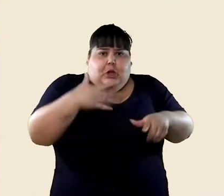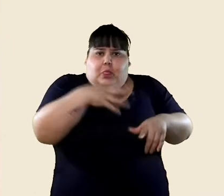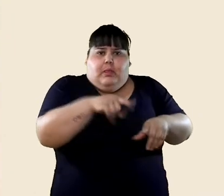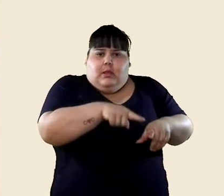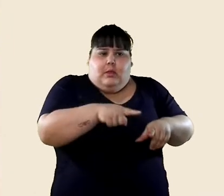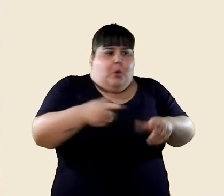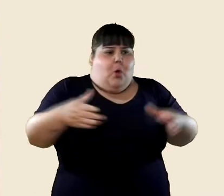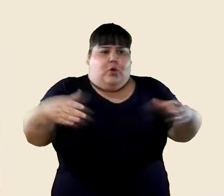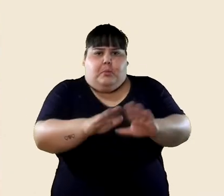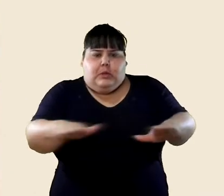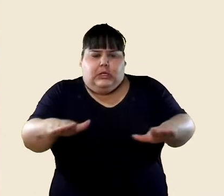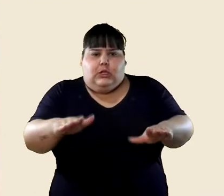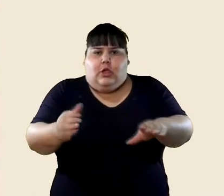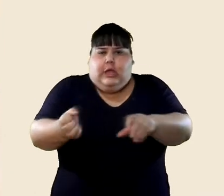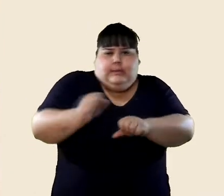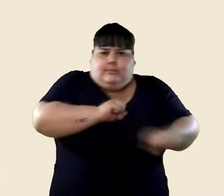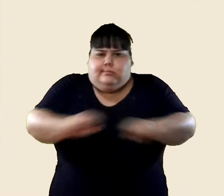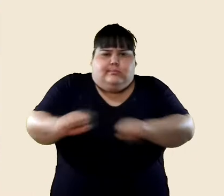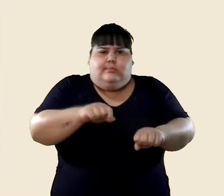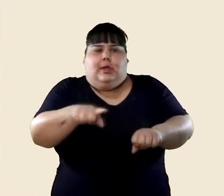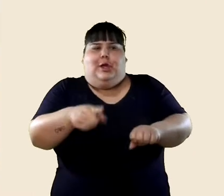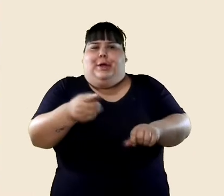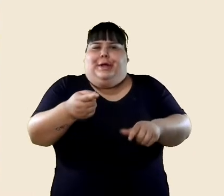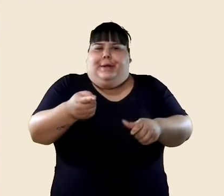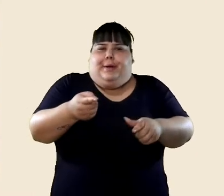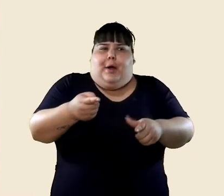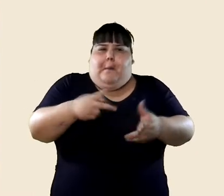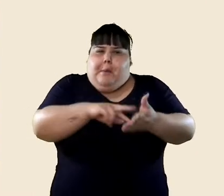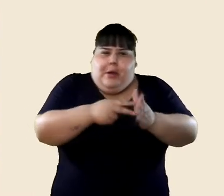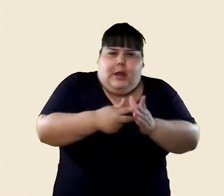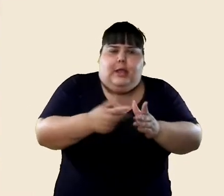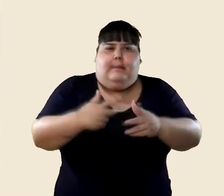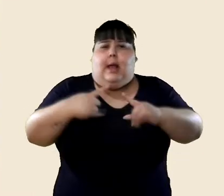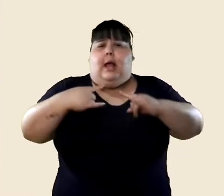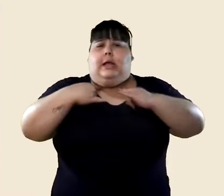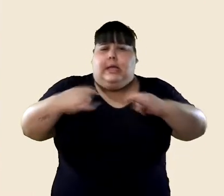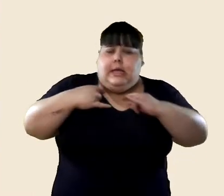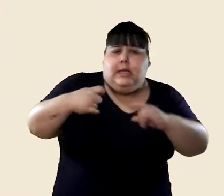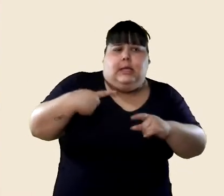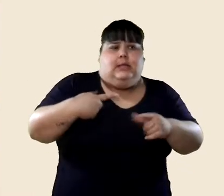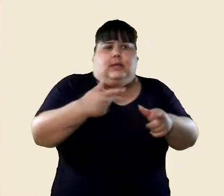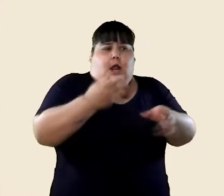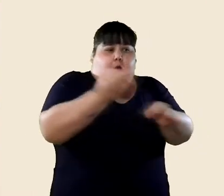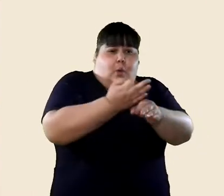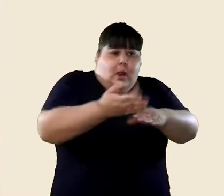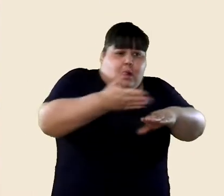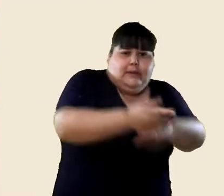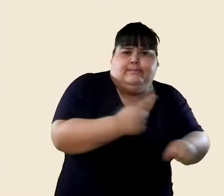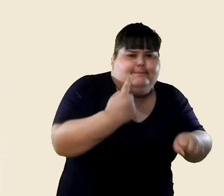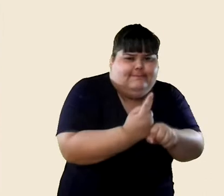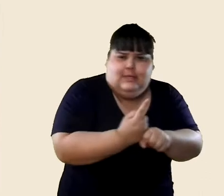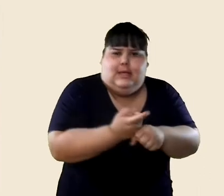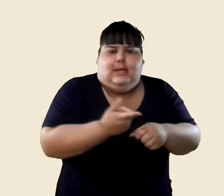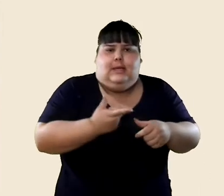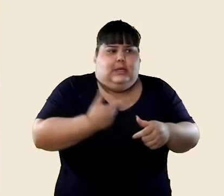que no puede estar, que está haciendo problemas, que grita, que no quiere entrar a la escuela o que se quiere quedar todo el tiempo en la escuela,